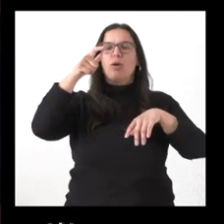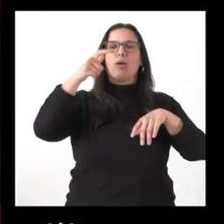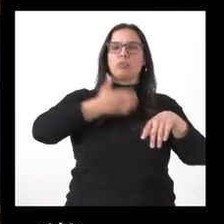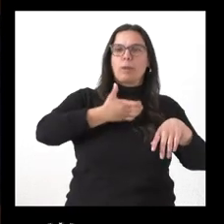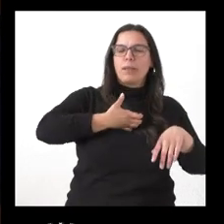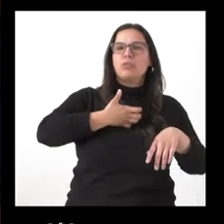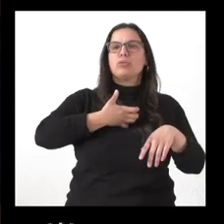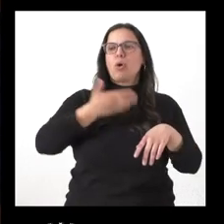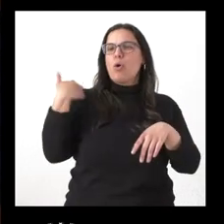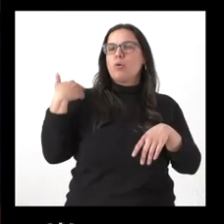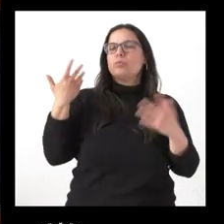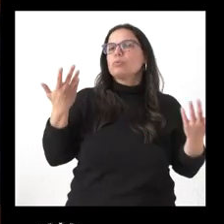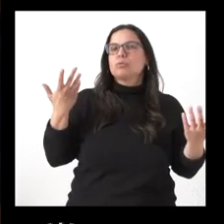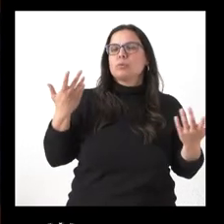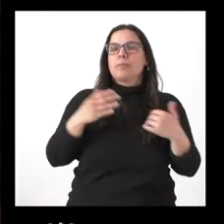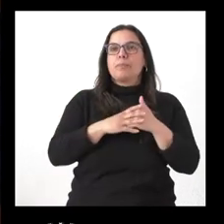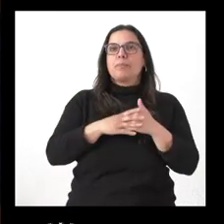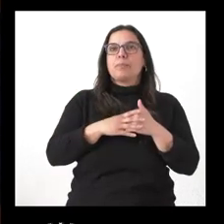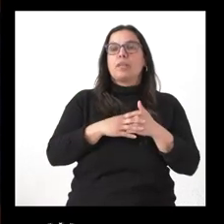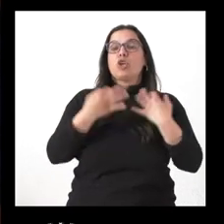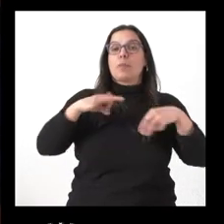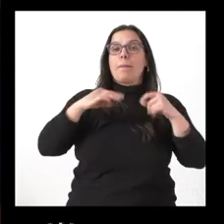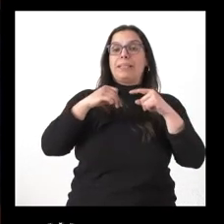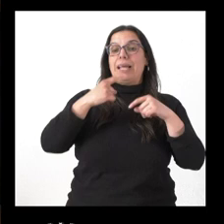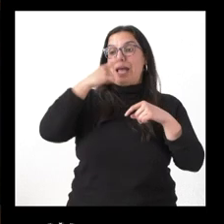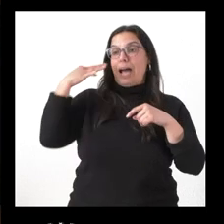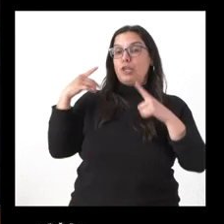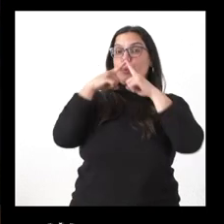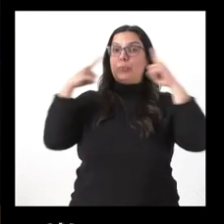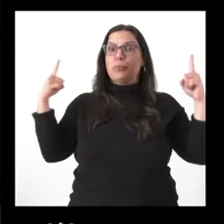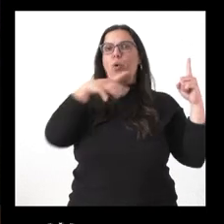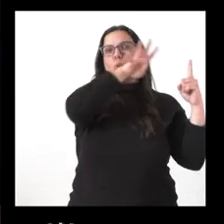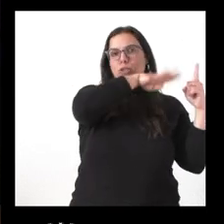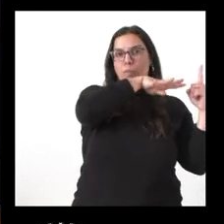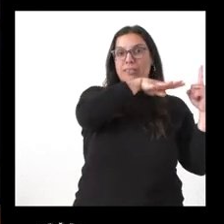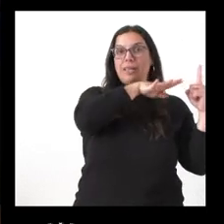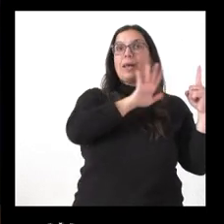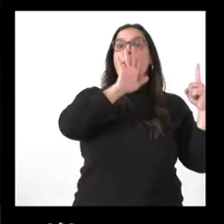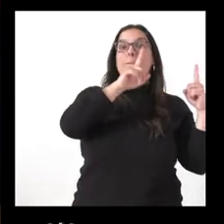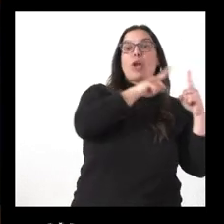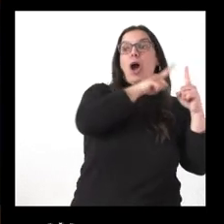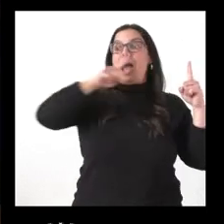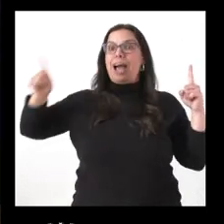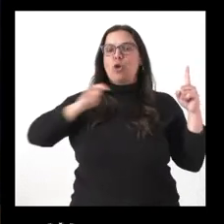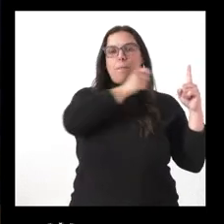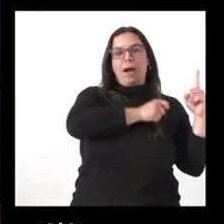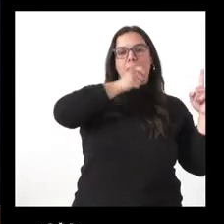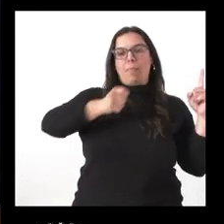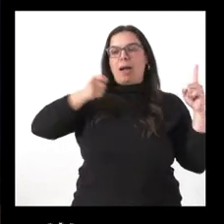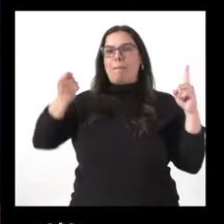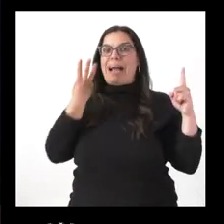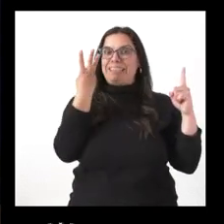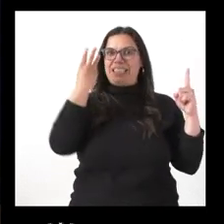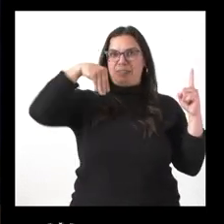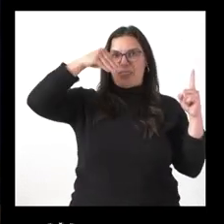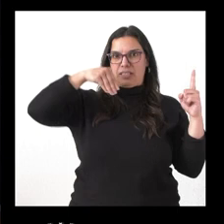en el primer cuatrimestre pero se ha pagado en tres plazos a lo largo del año y lo que hacemos con el